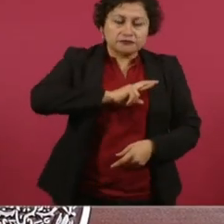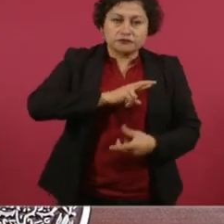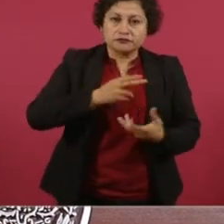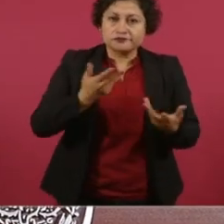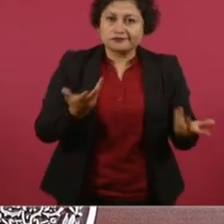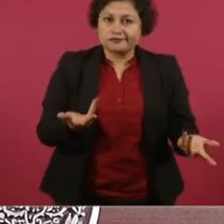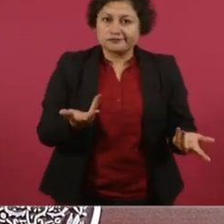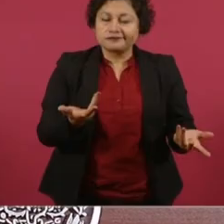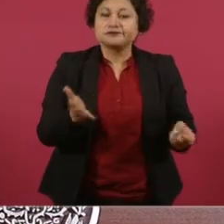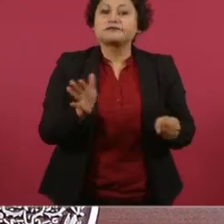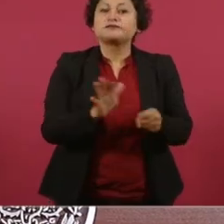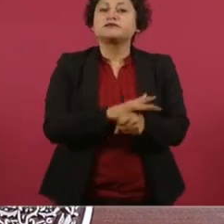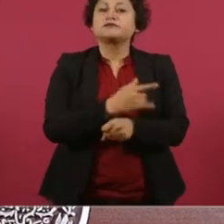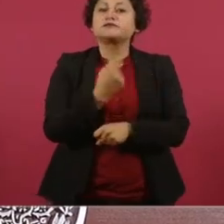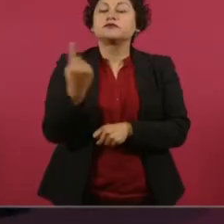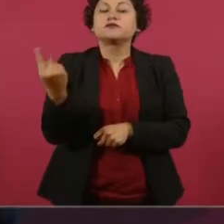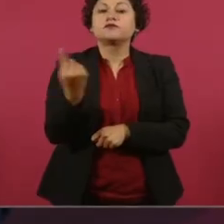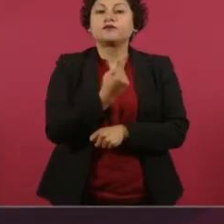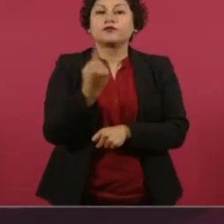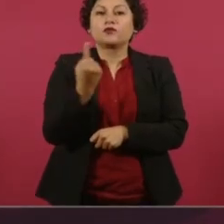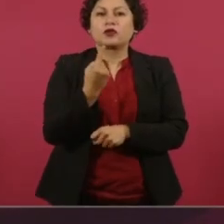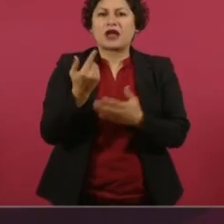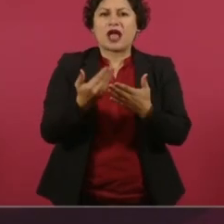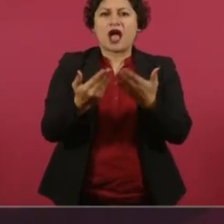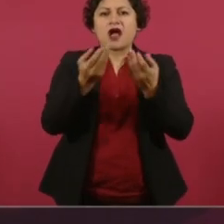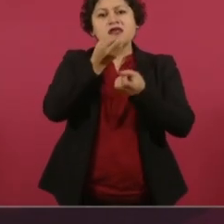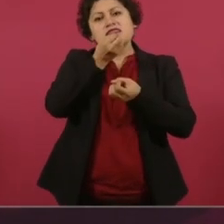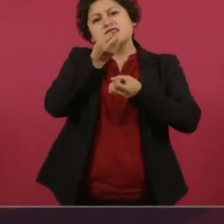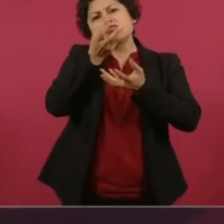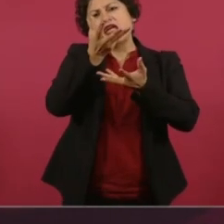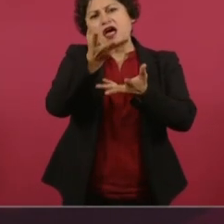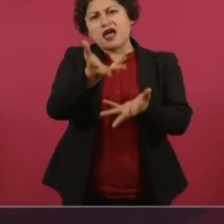porque son muy burdos.